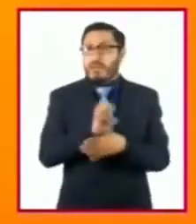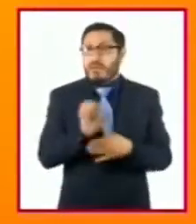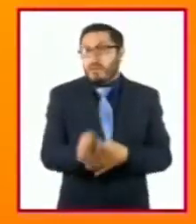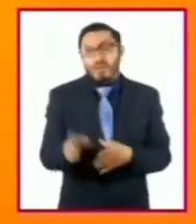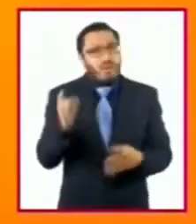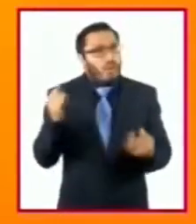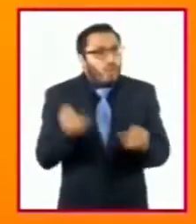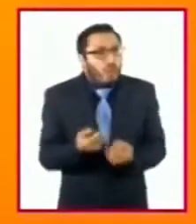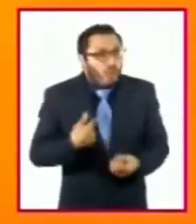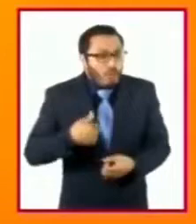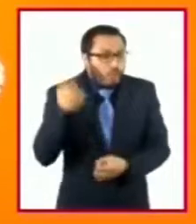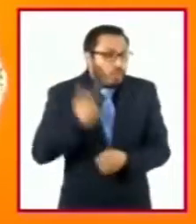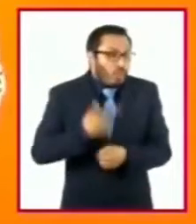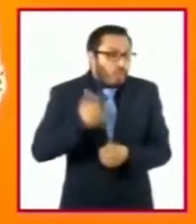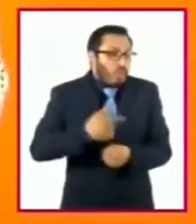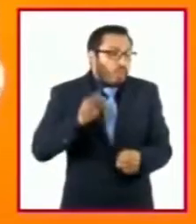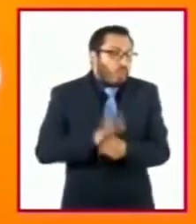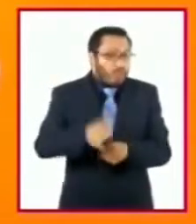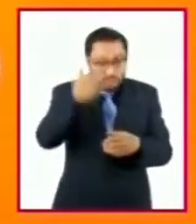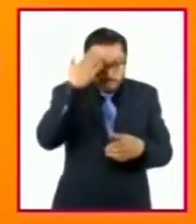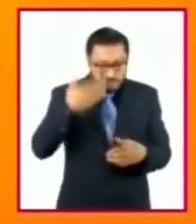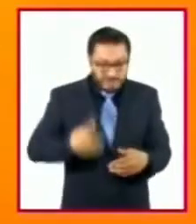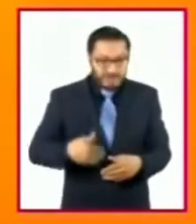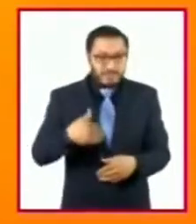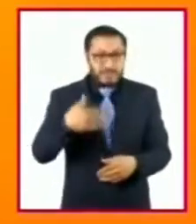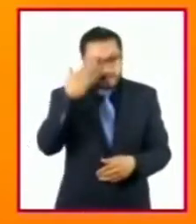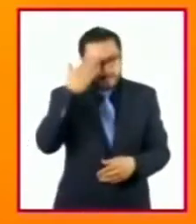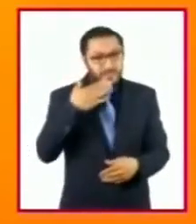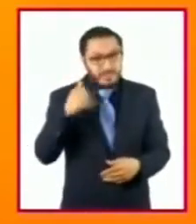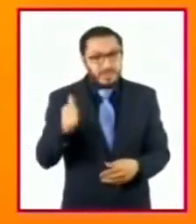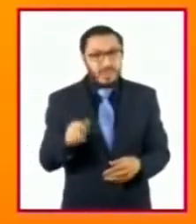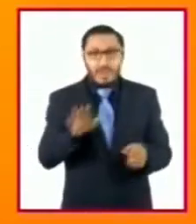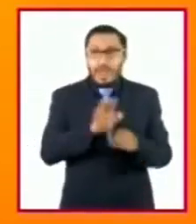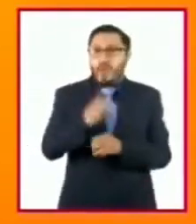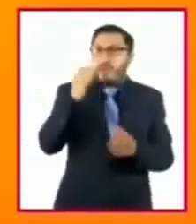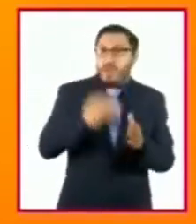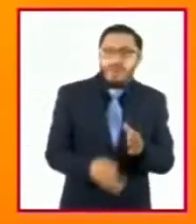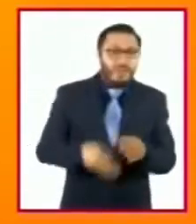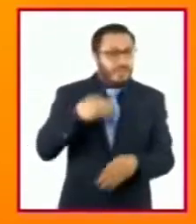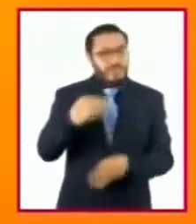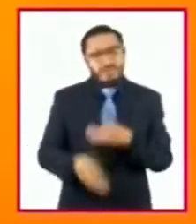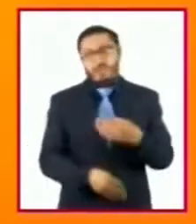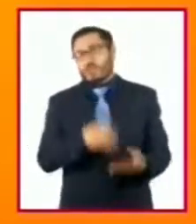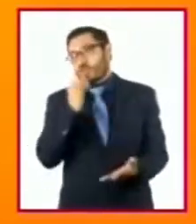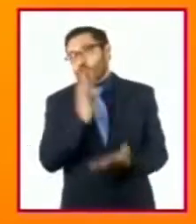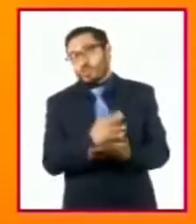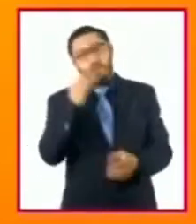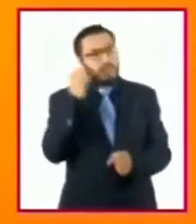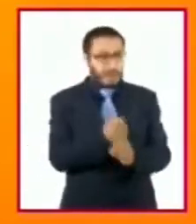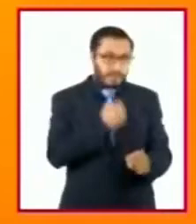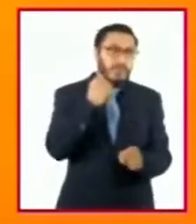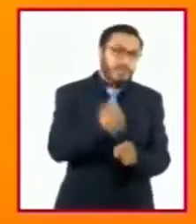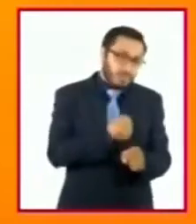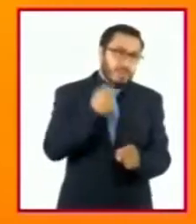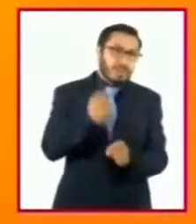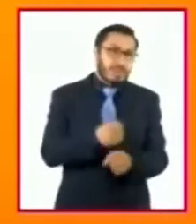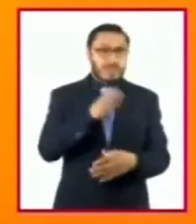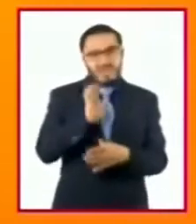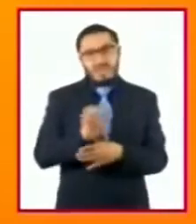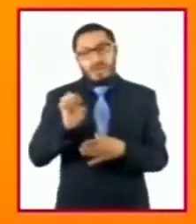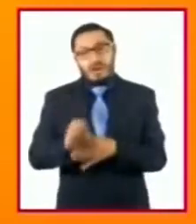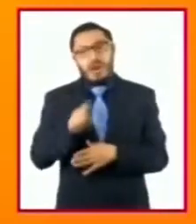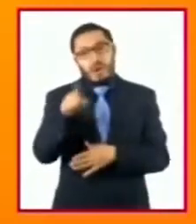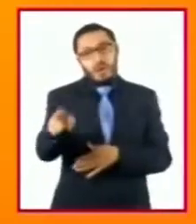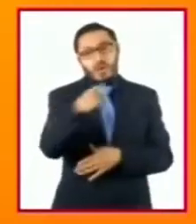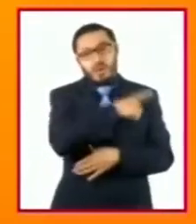que puedo tener y cuáles son las que faltan. Todo es práctica. Entonces, al final de cuentas, tienes que saber